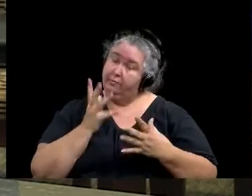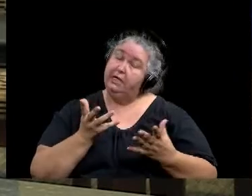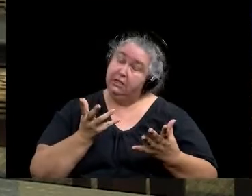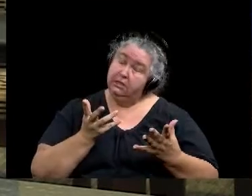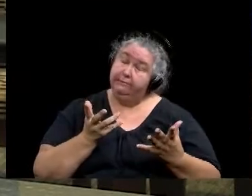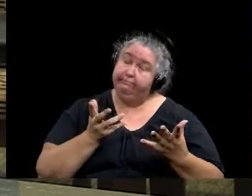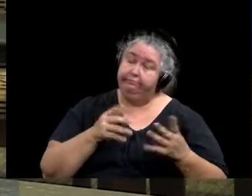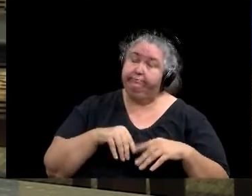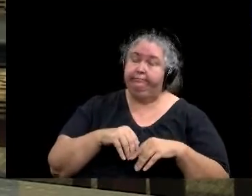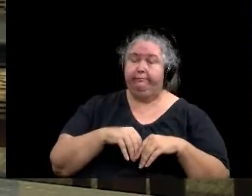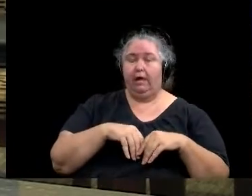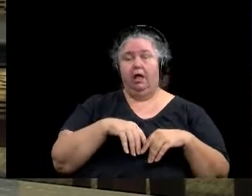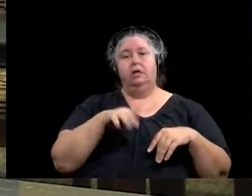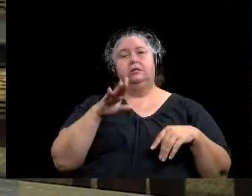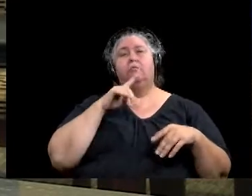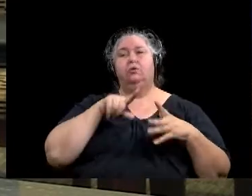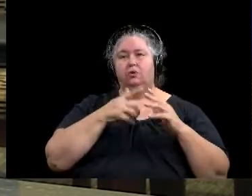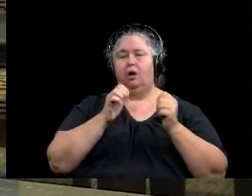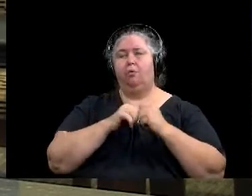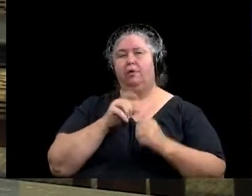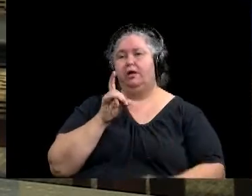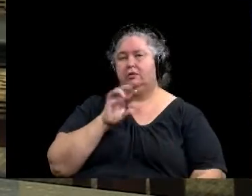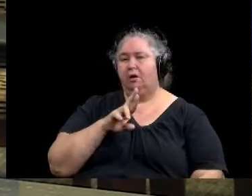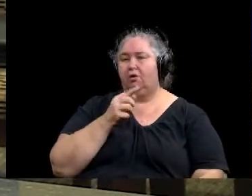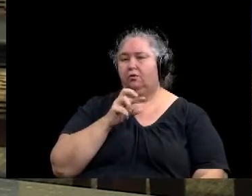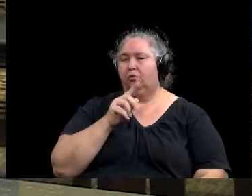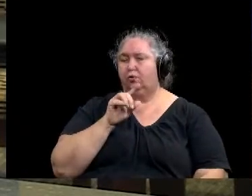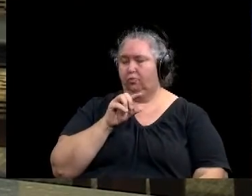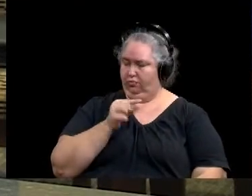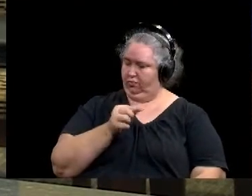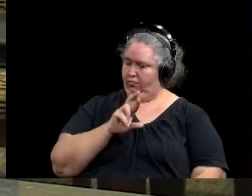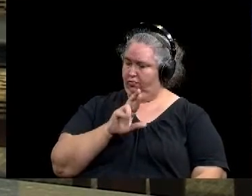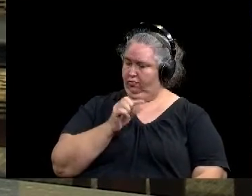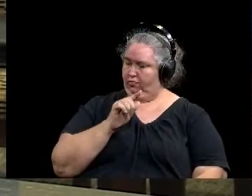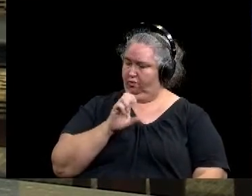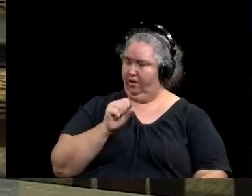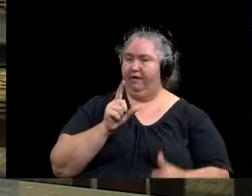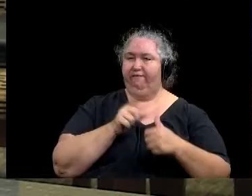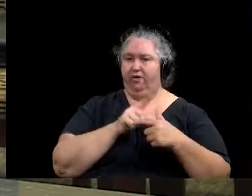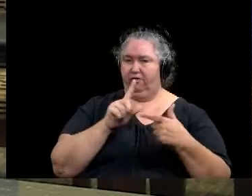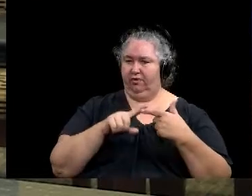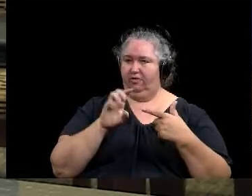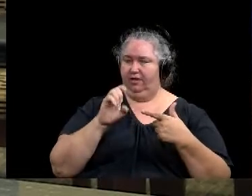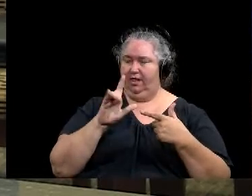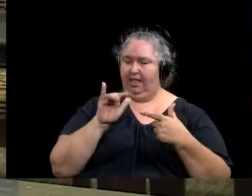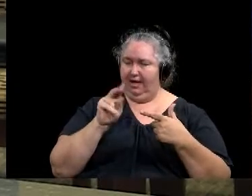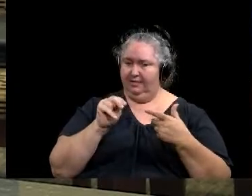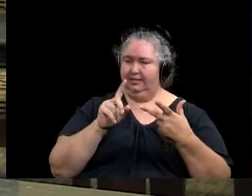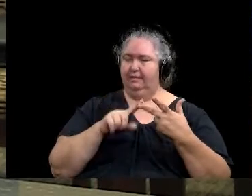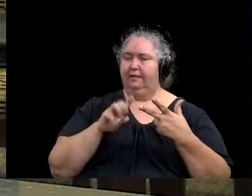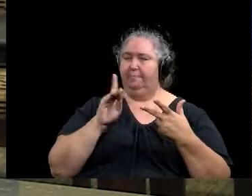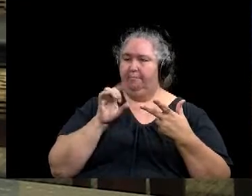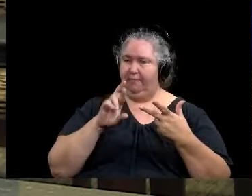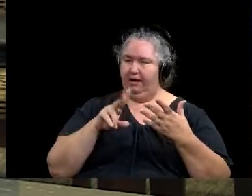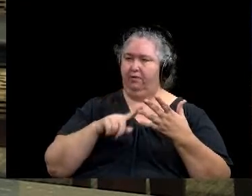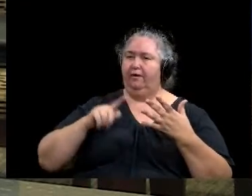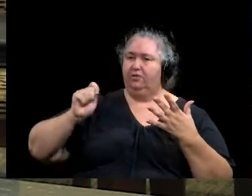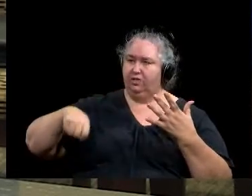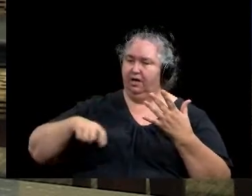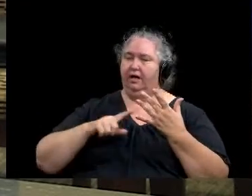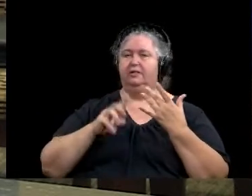tenemos información buena primero contacto clic primero luego doctor alza al aysén y